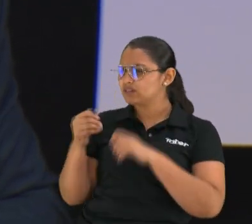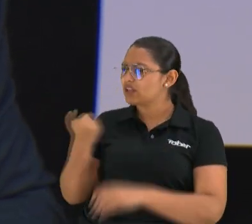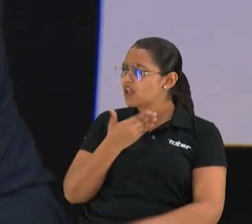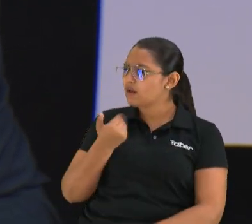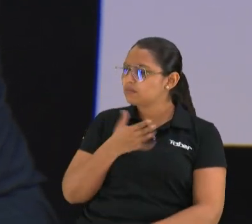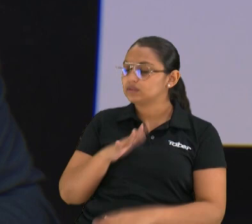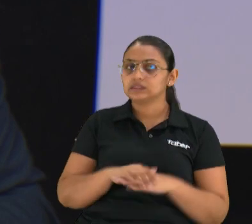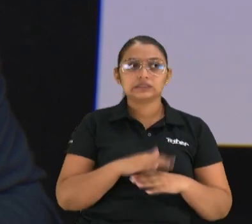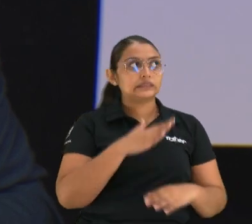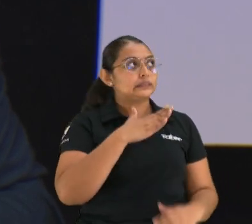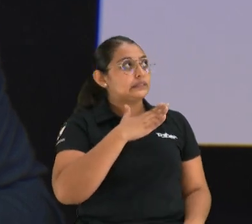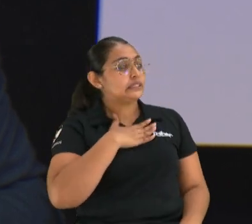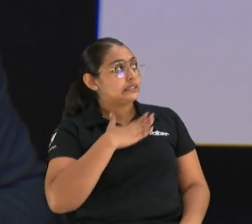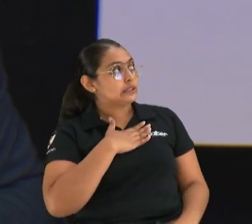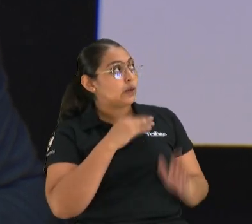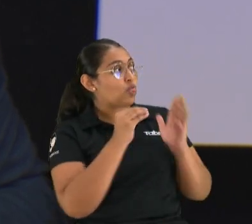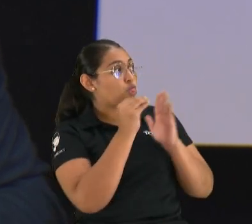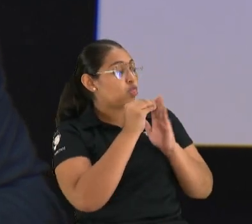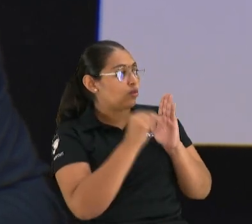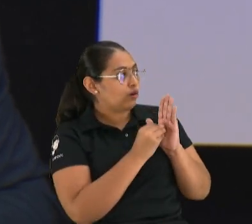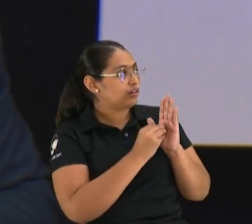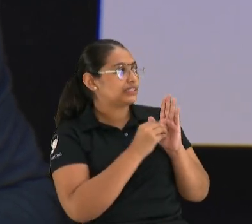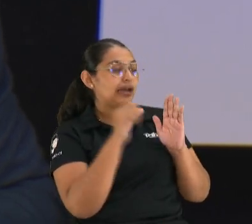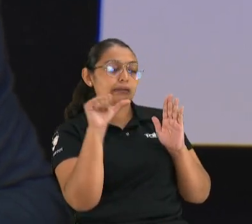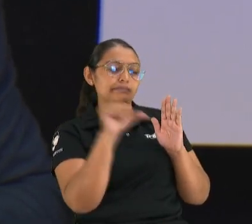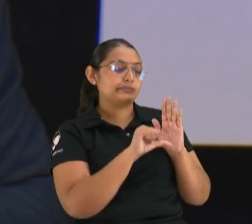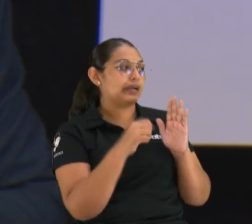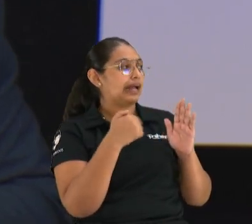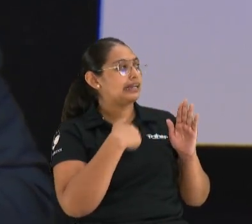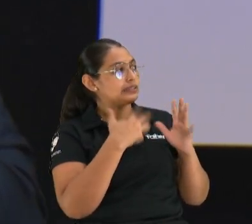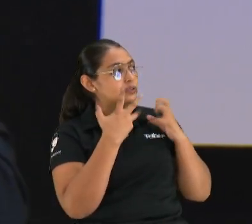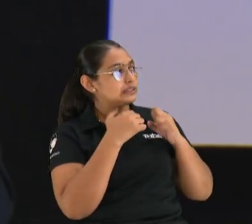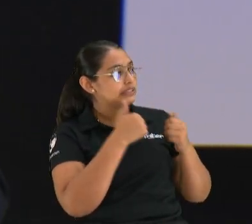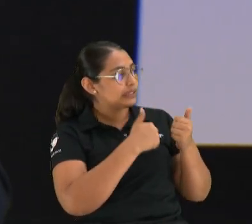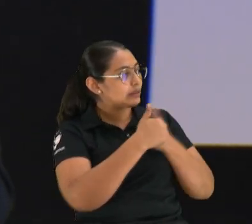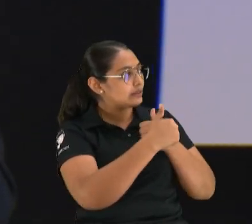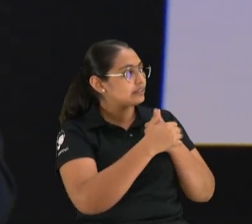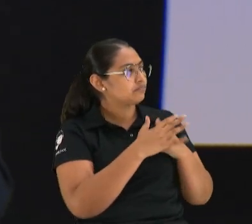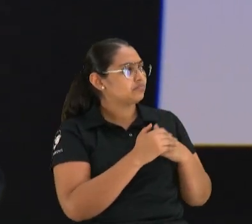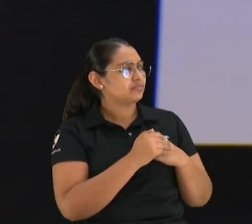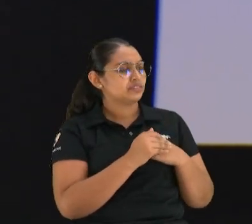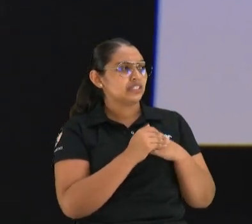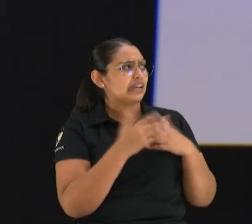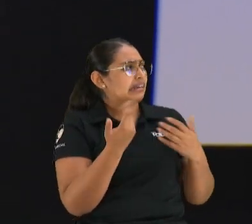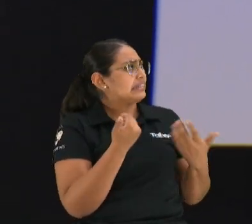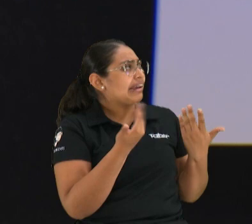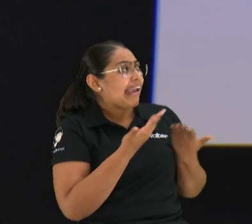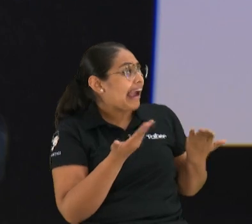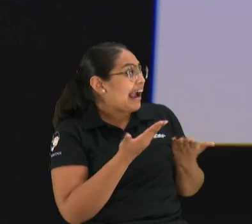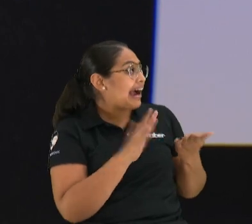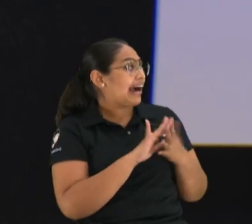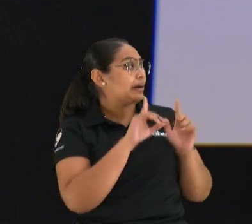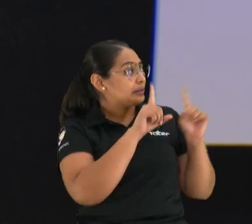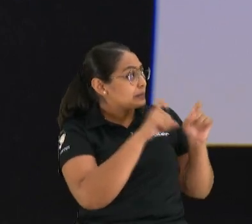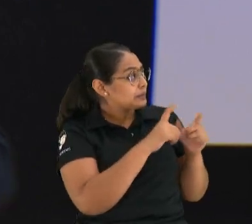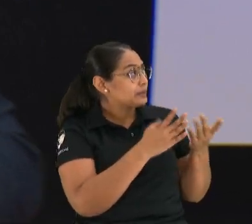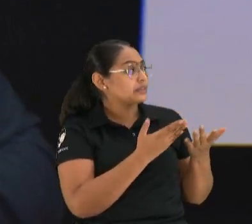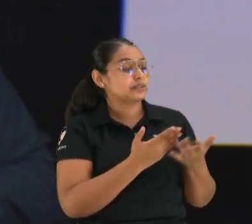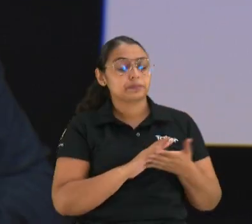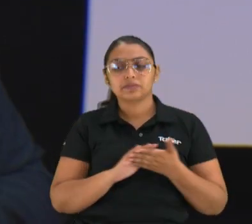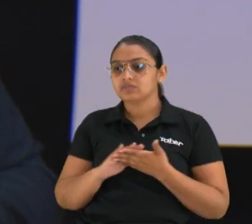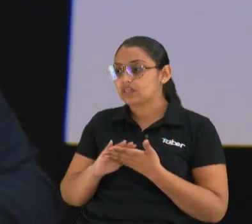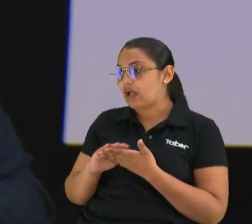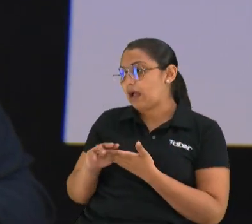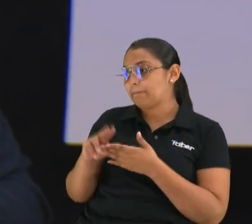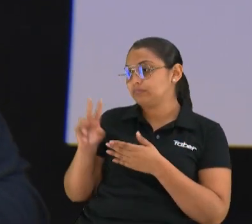promedios para una materia qué hago aquí hay 20 pesos le dije yo anda Dale al maestro comprar una